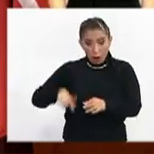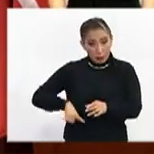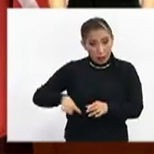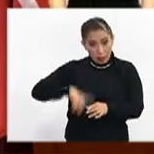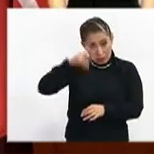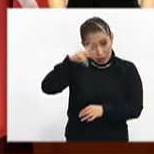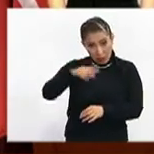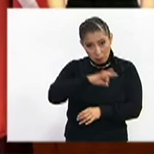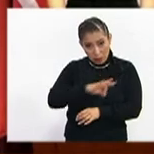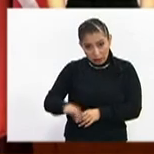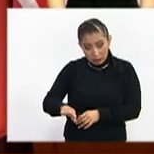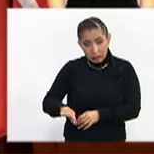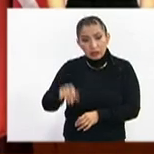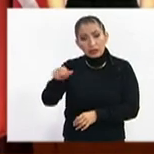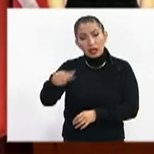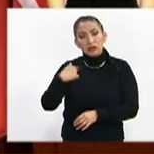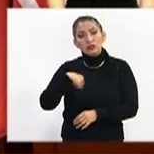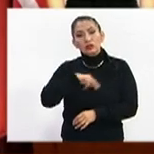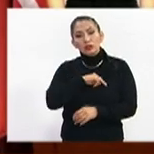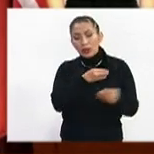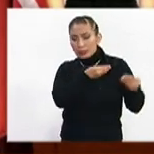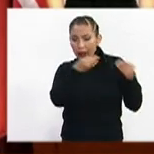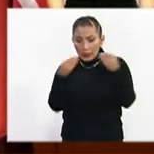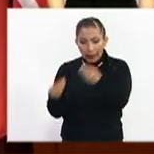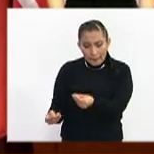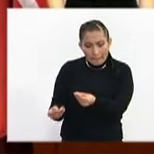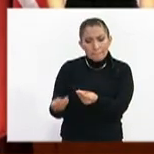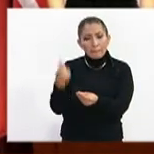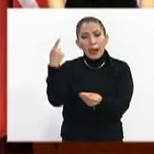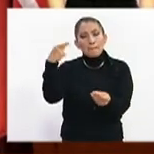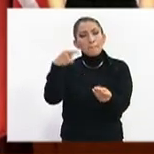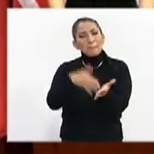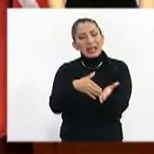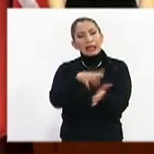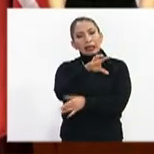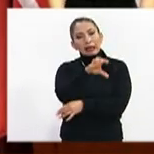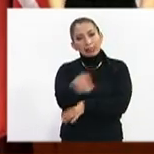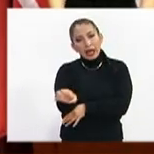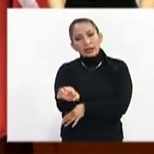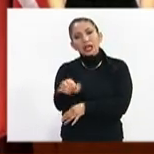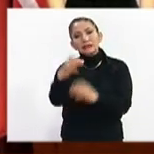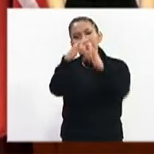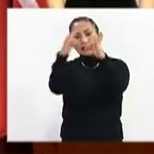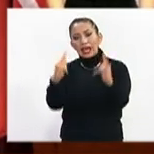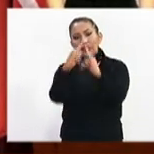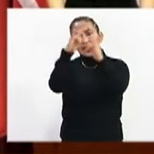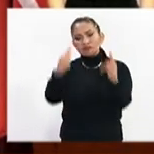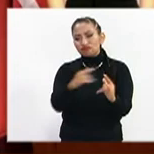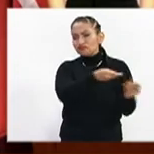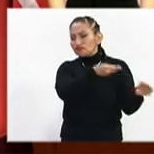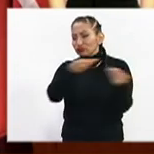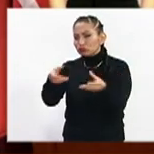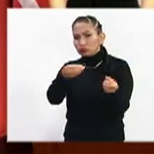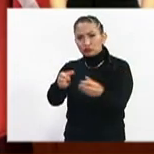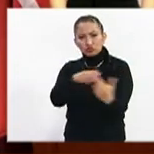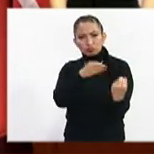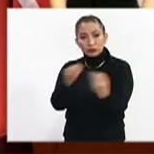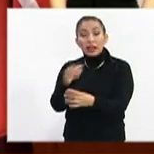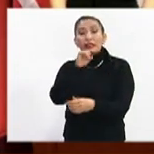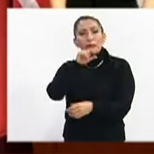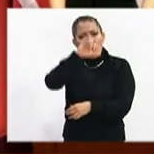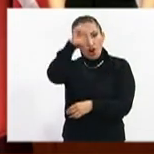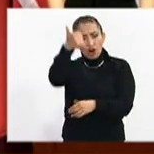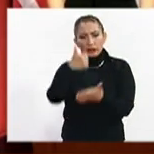México, hemos proporcionado 1.500 tiendas de campaña, además de